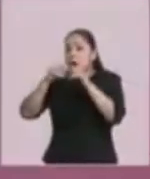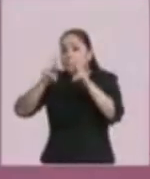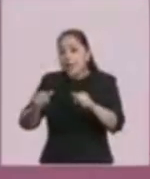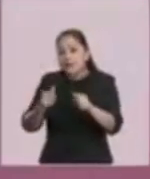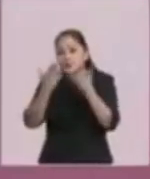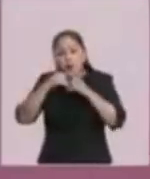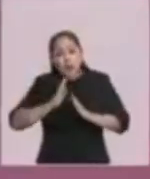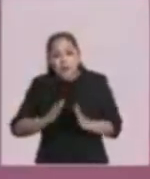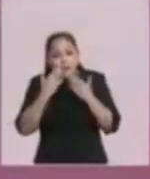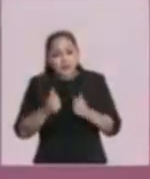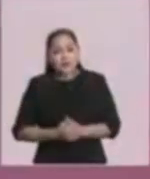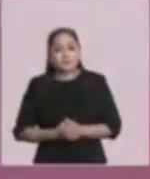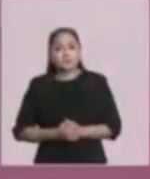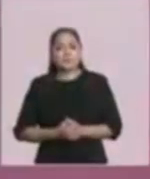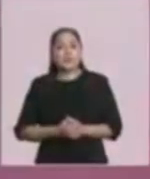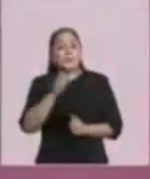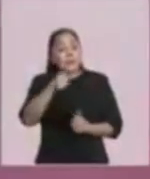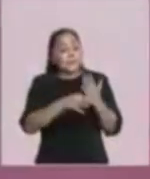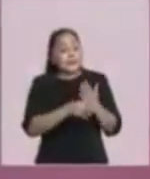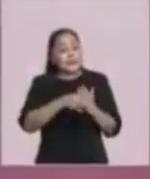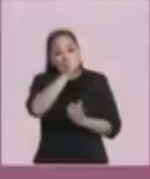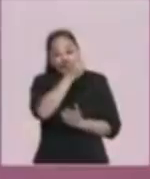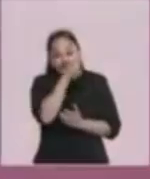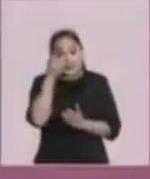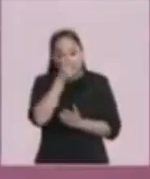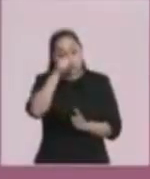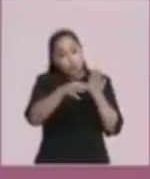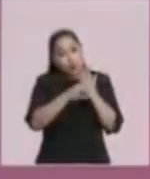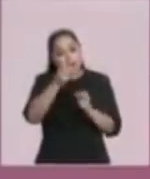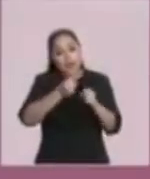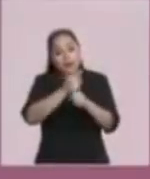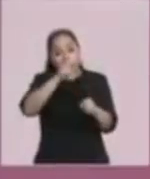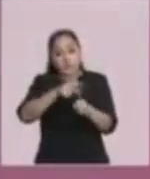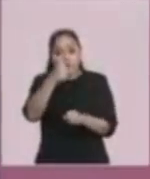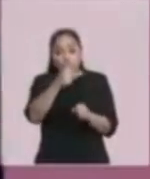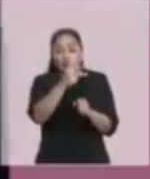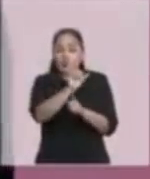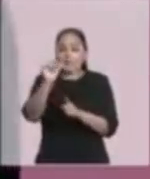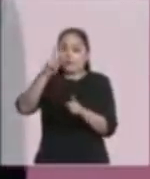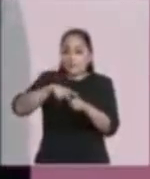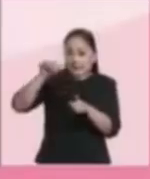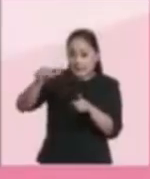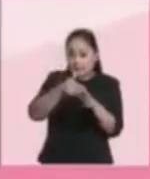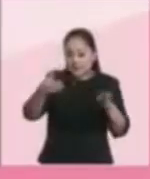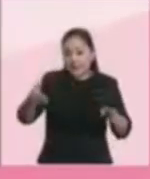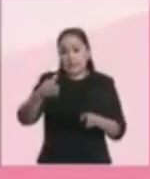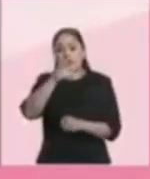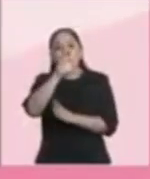datos. Sergio, tú estabas hablando del 2008 al 2016.